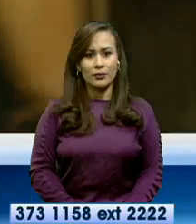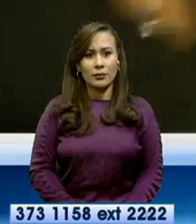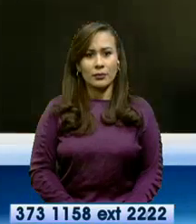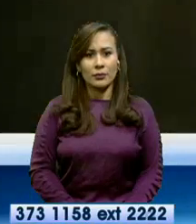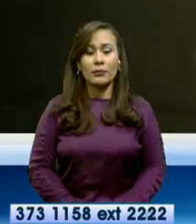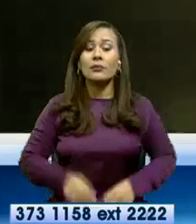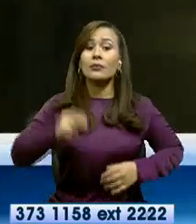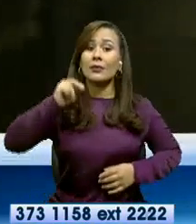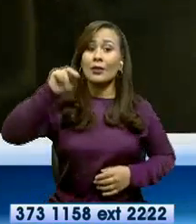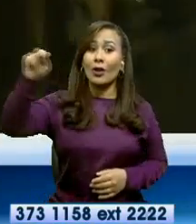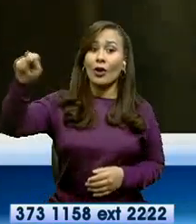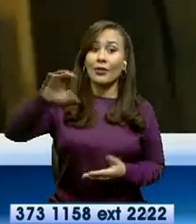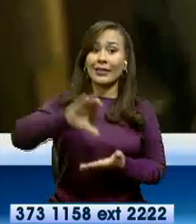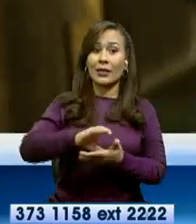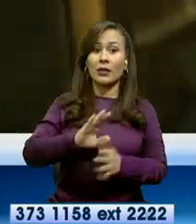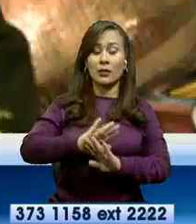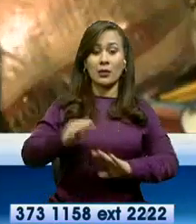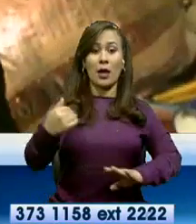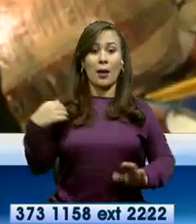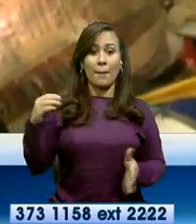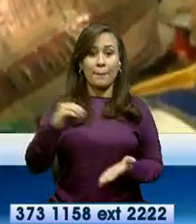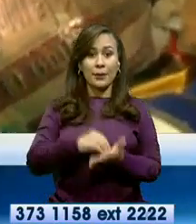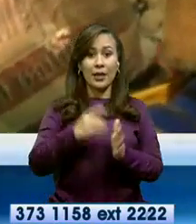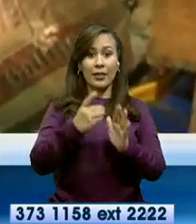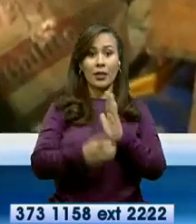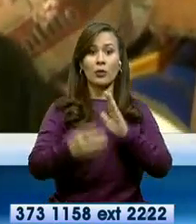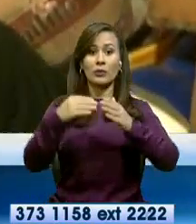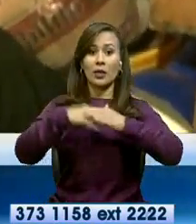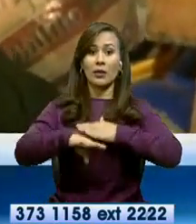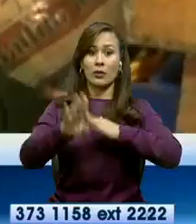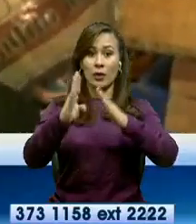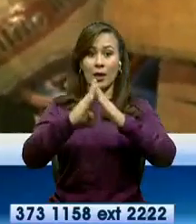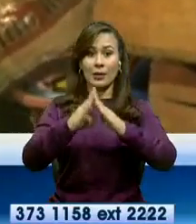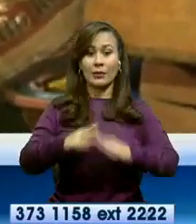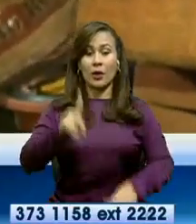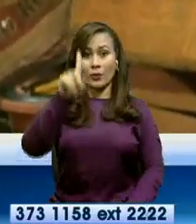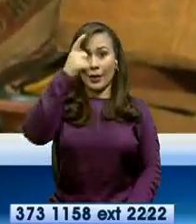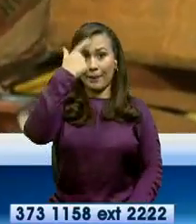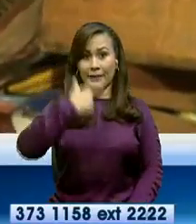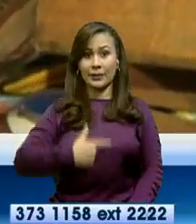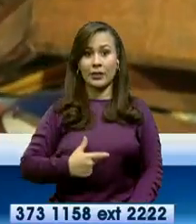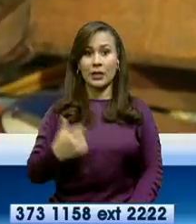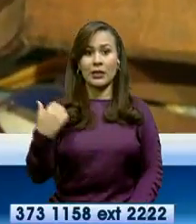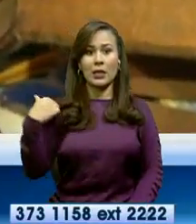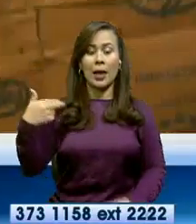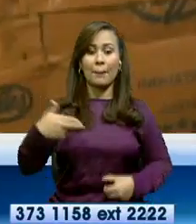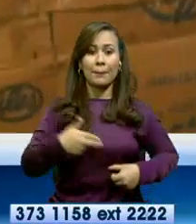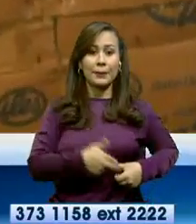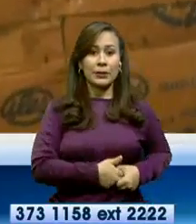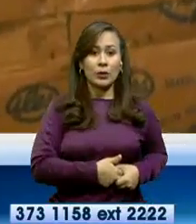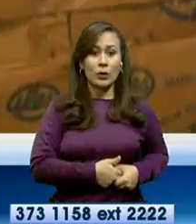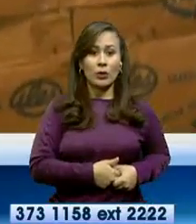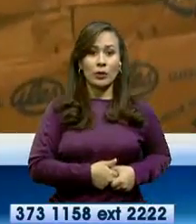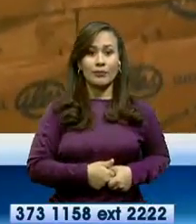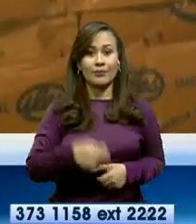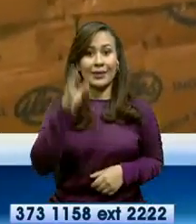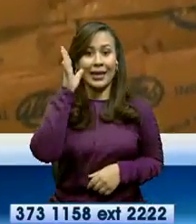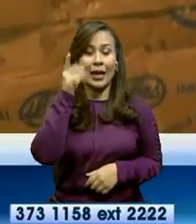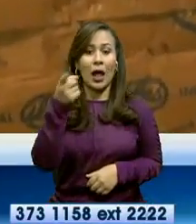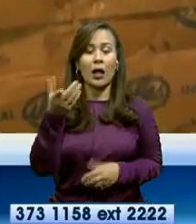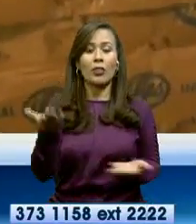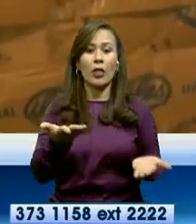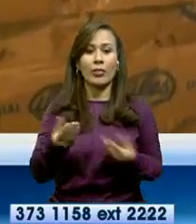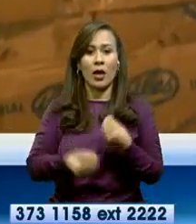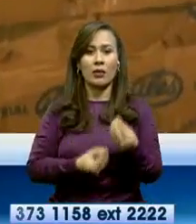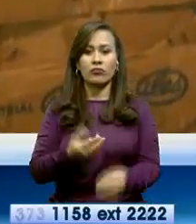Del norte al centro, una denuncia puso en alerta que al interior de este inmueble, uno de los ocupantes tenía un arma de fuego que supuestamente la utilizaba